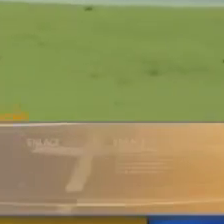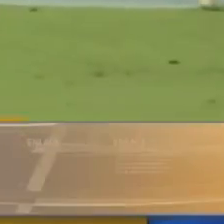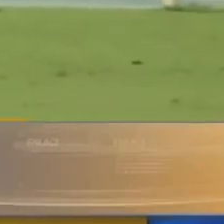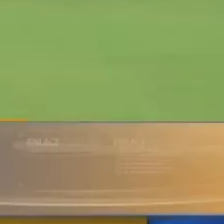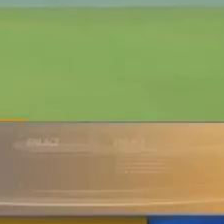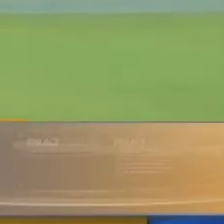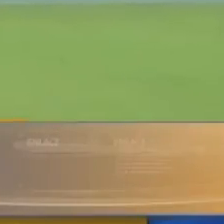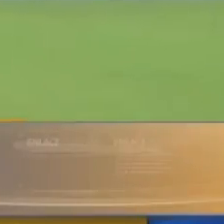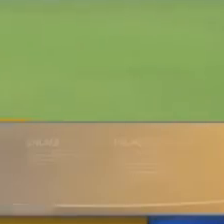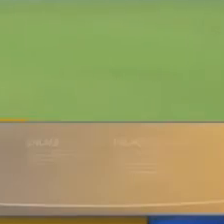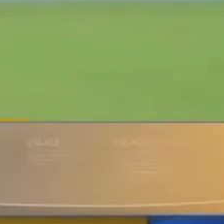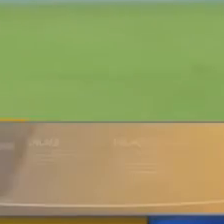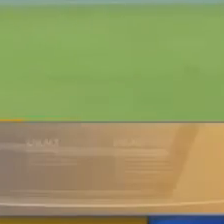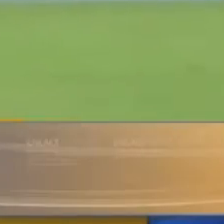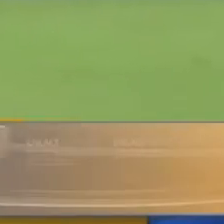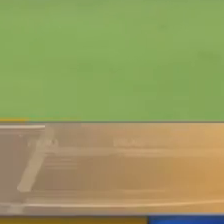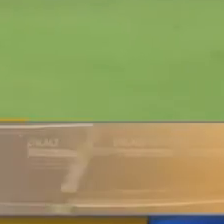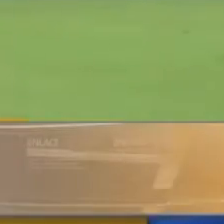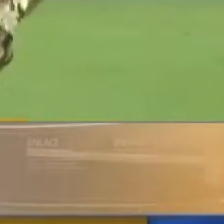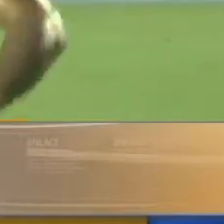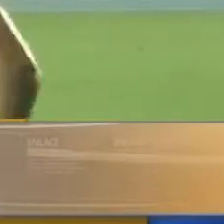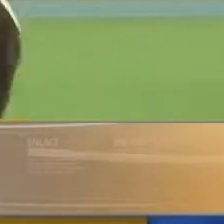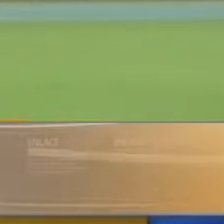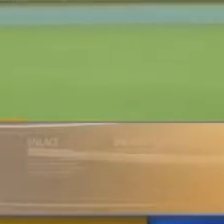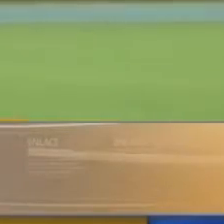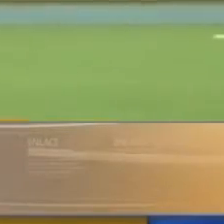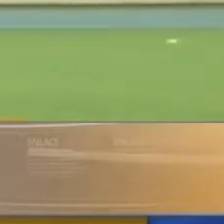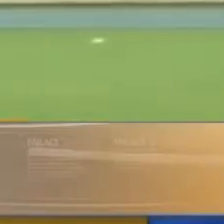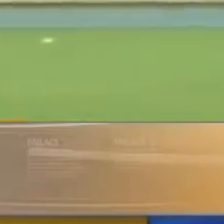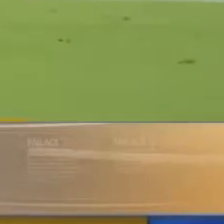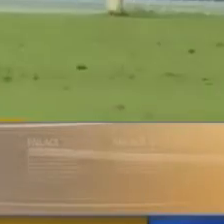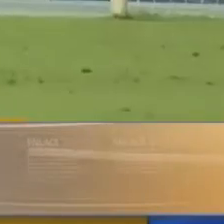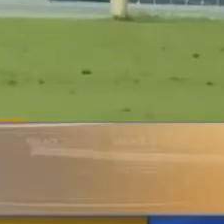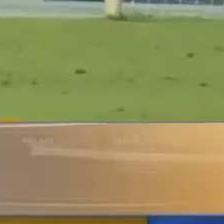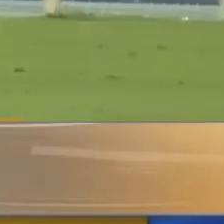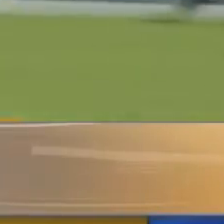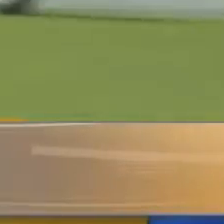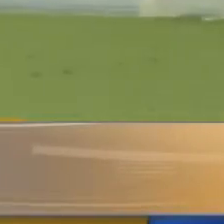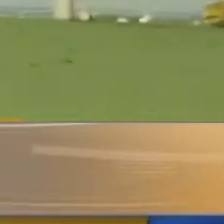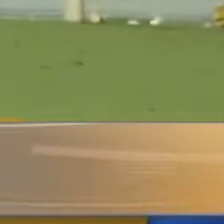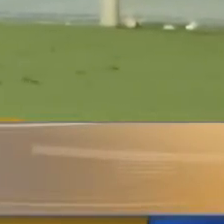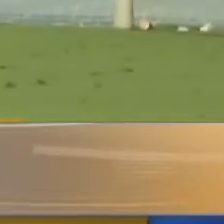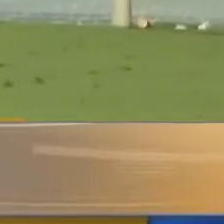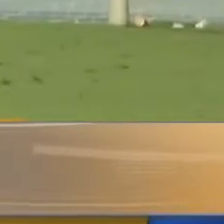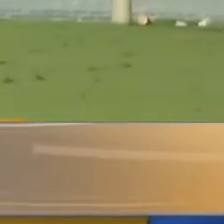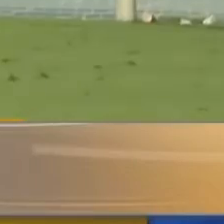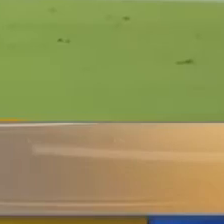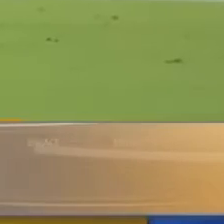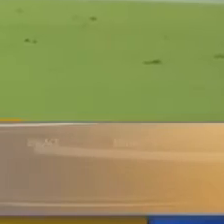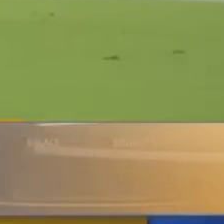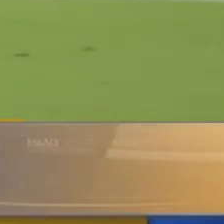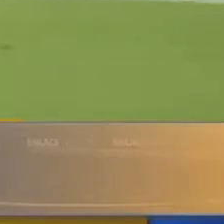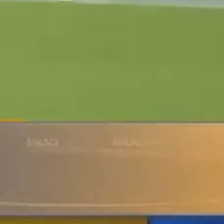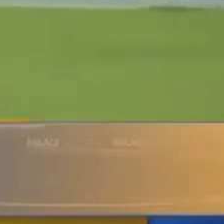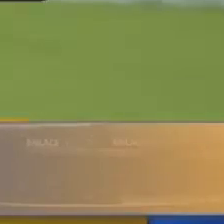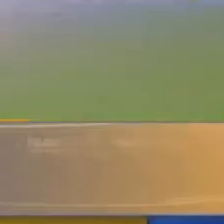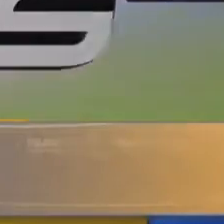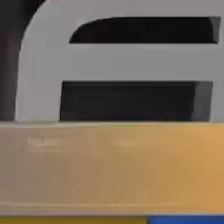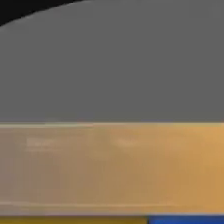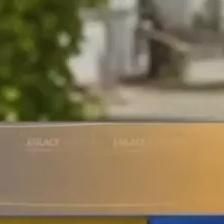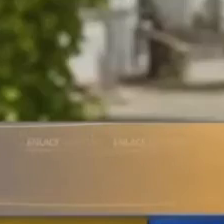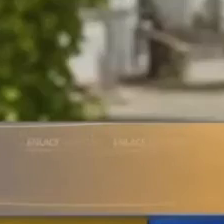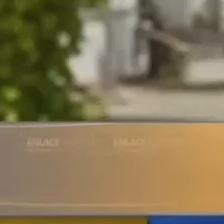Oro presentaron sus novedades para el partido de este sábado en el estadio Daniel Villa Zapata. Jugadores de ambas escuadras se pronunciaron ante este